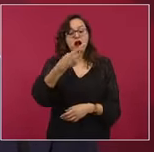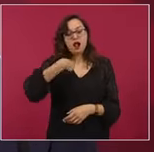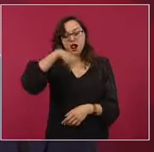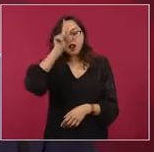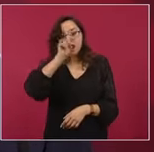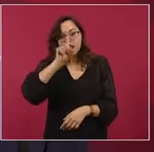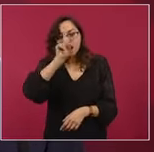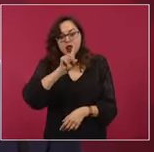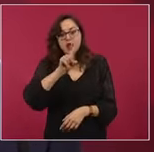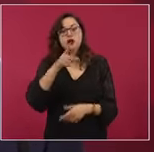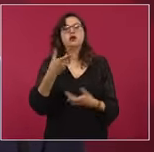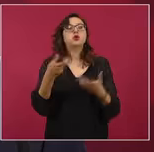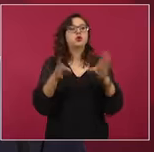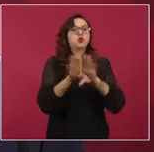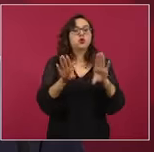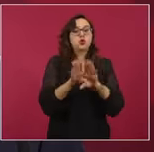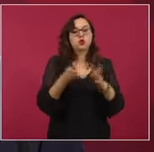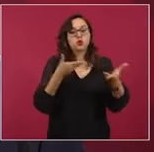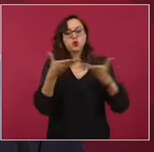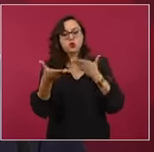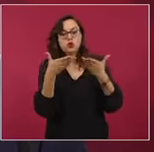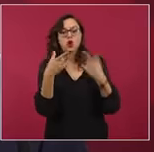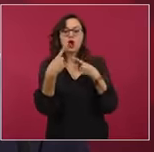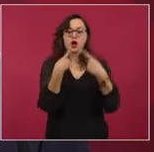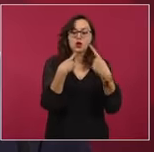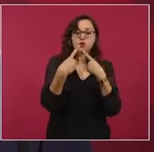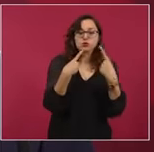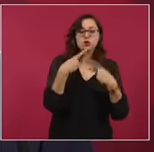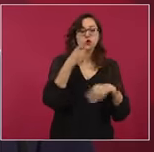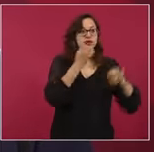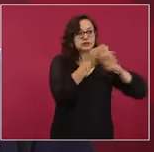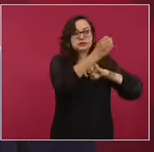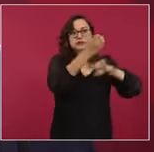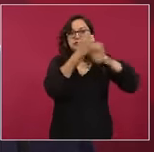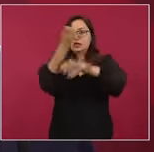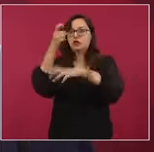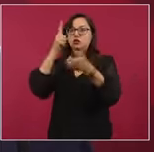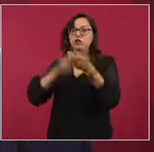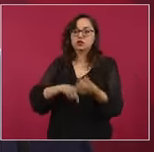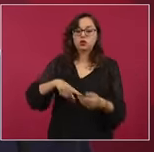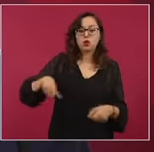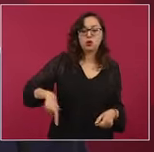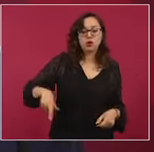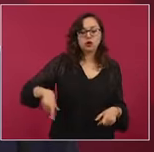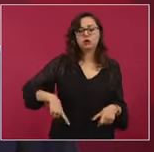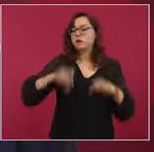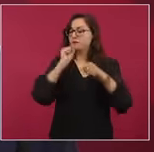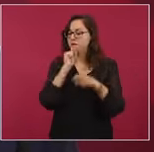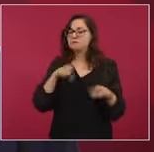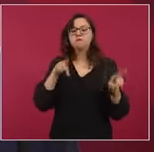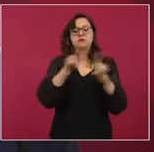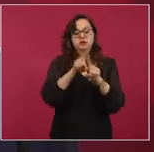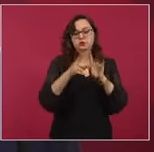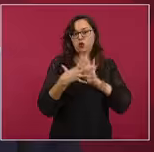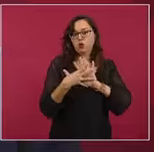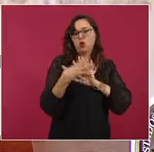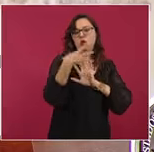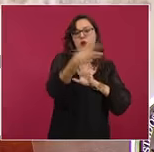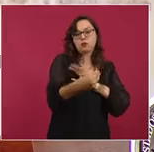que los gobiernos de los estados puedan llevar a cabo negociaciones,